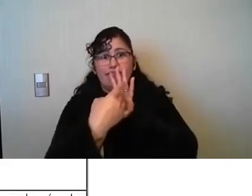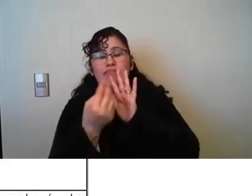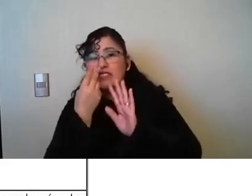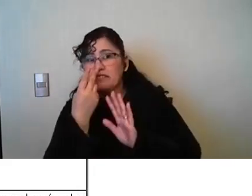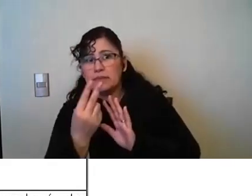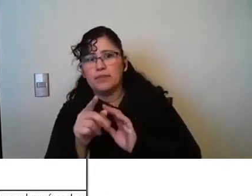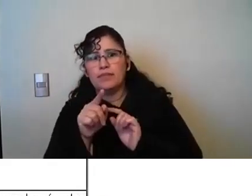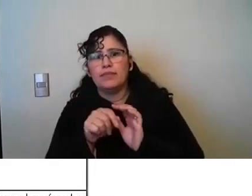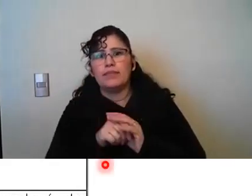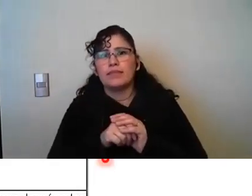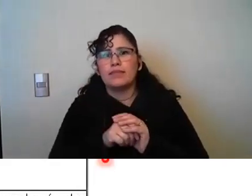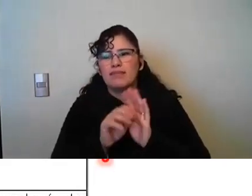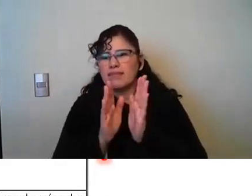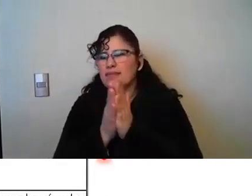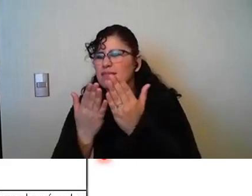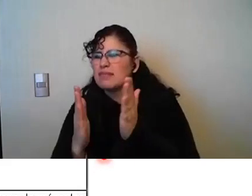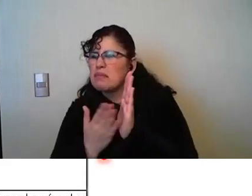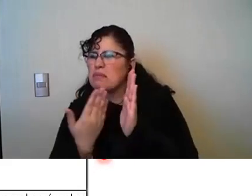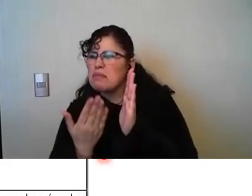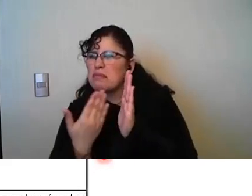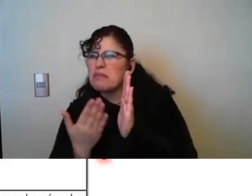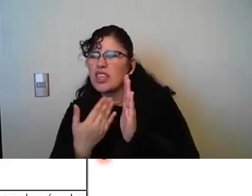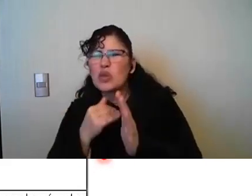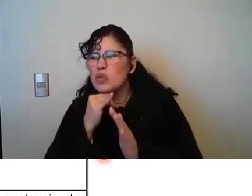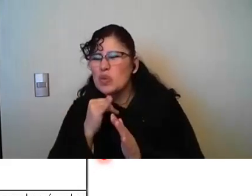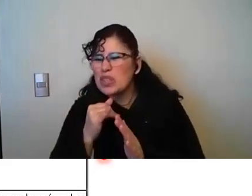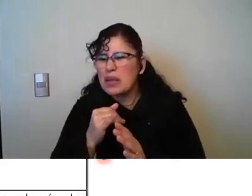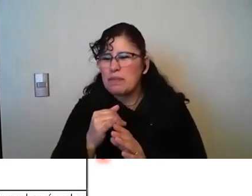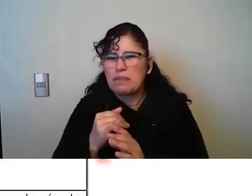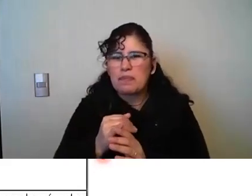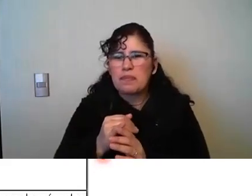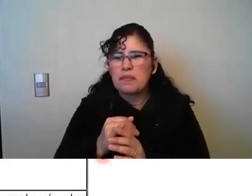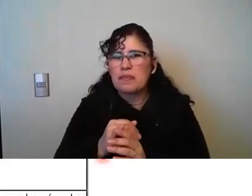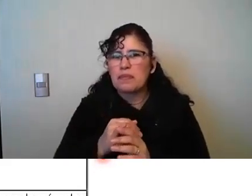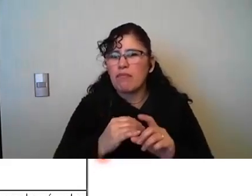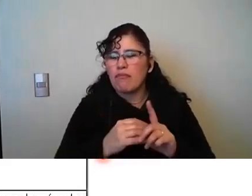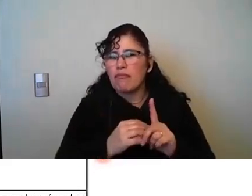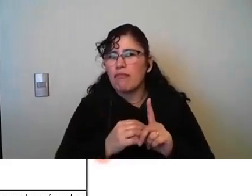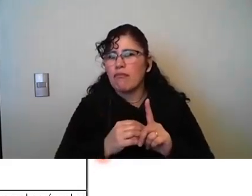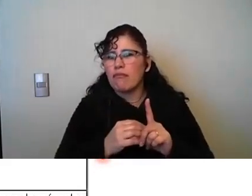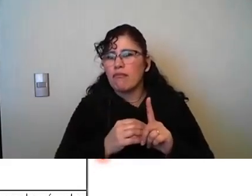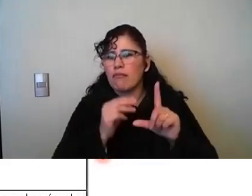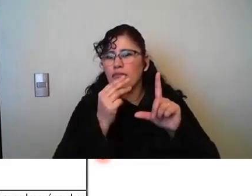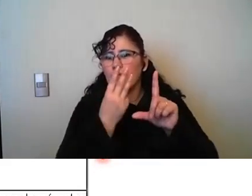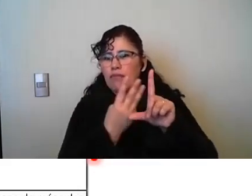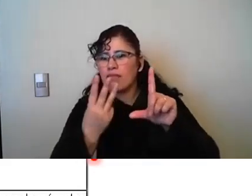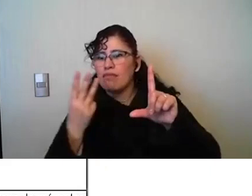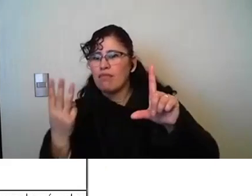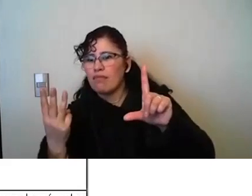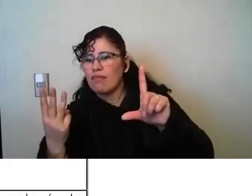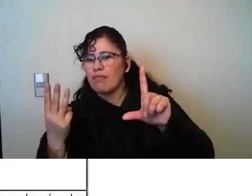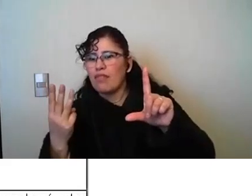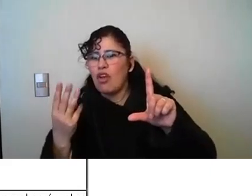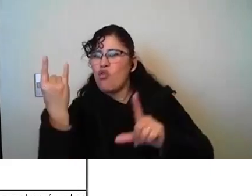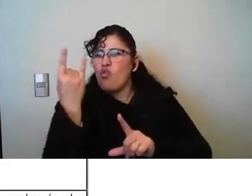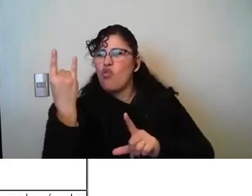esto es de una página que no creo que está disponible ahora de neuroanatomía de la Universidad Católica. Bien.